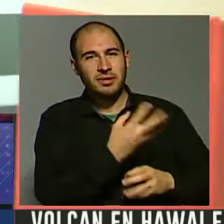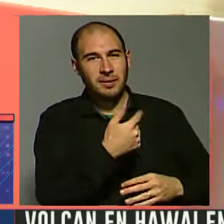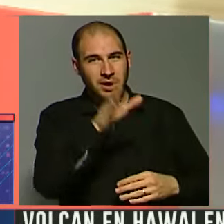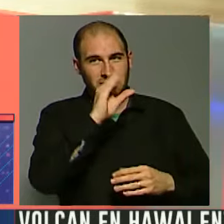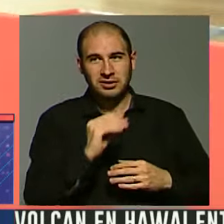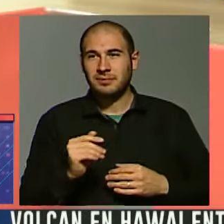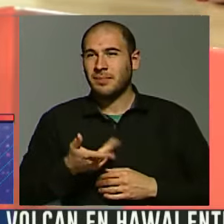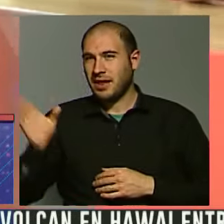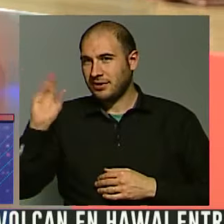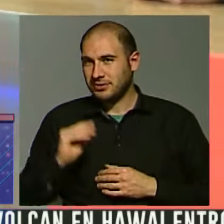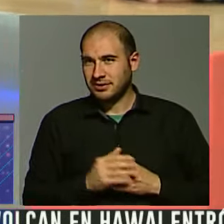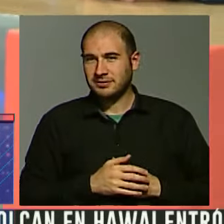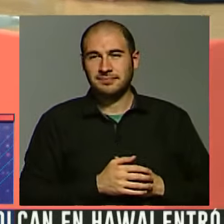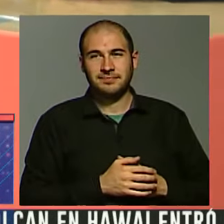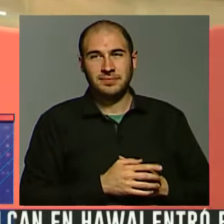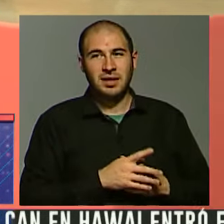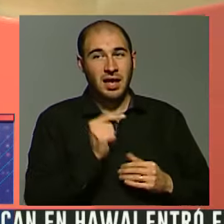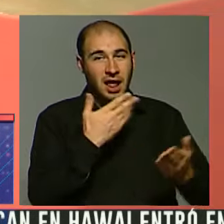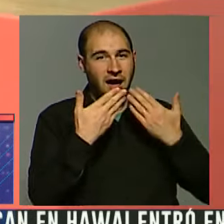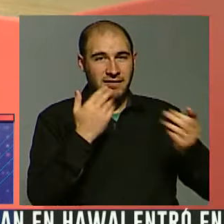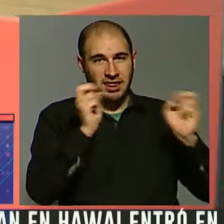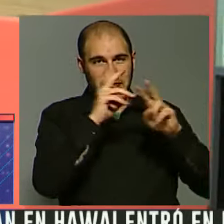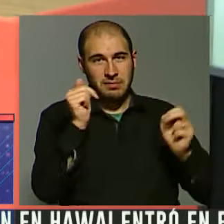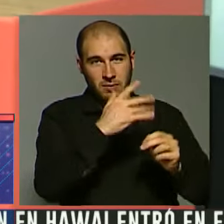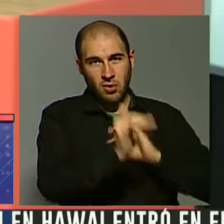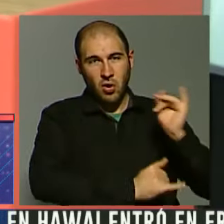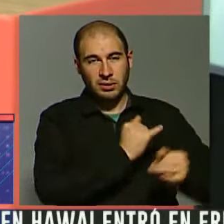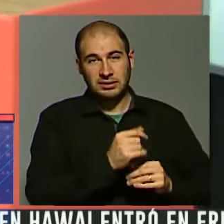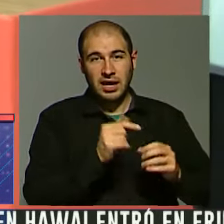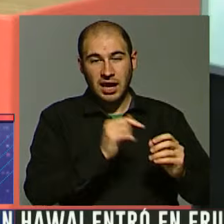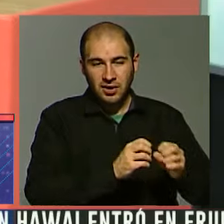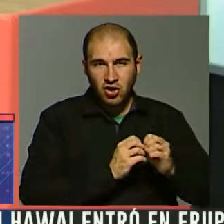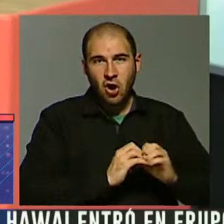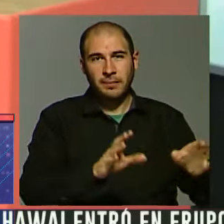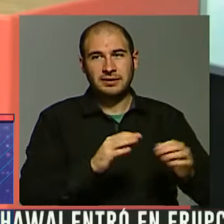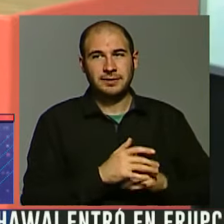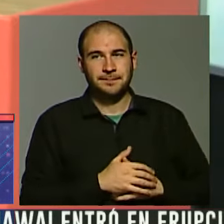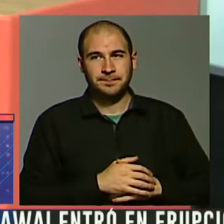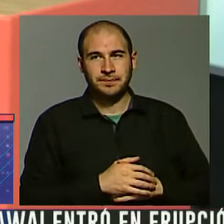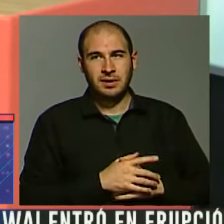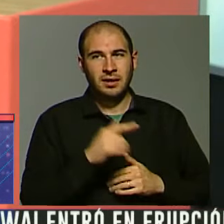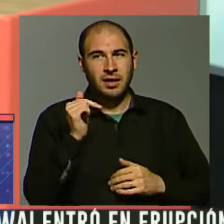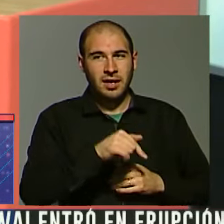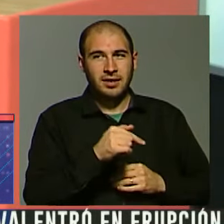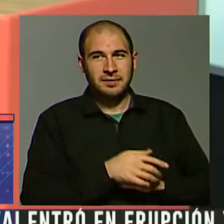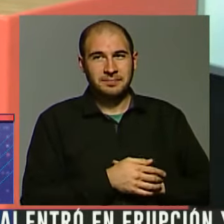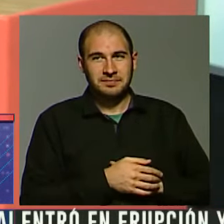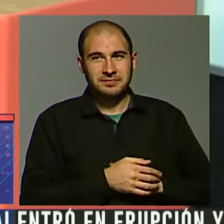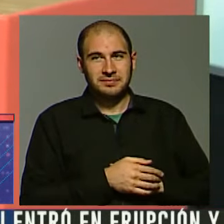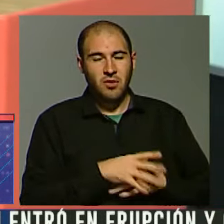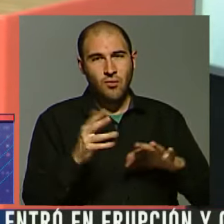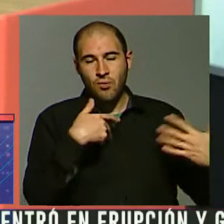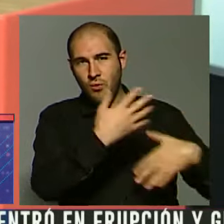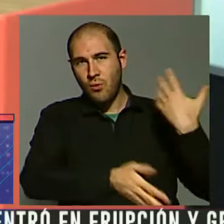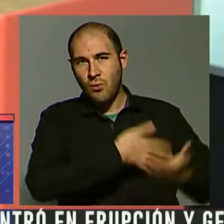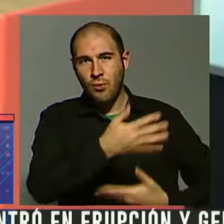Buenas noches. Buenas noches, José. Bueno, vamos a hablar del tema. Hoy lo decíamos, apenas empezábamos, está muy convulsionada